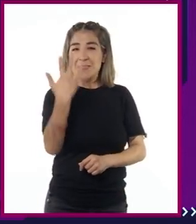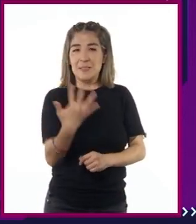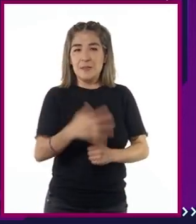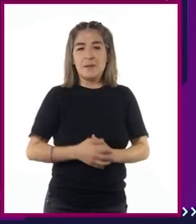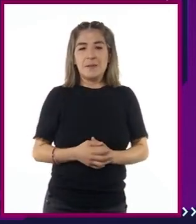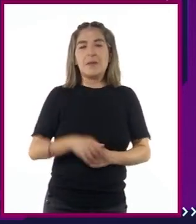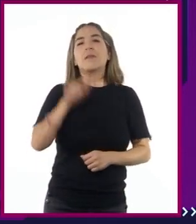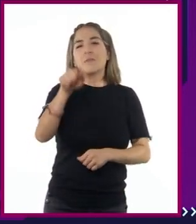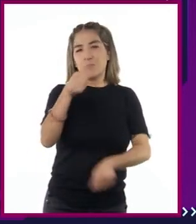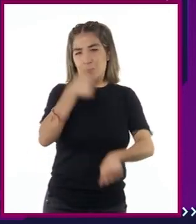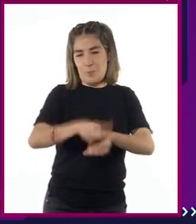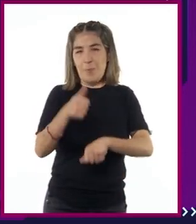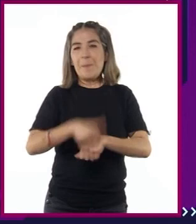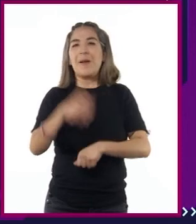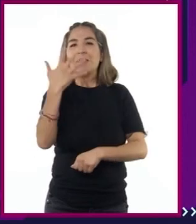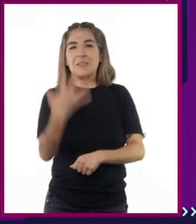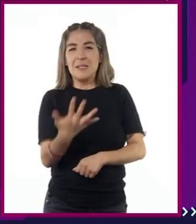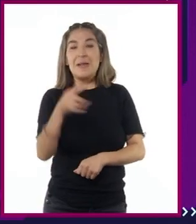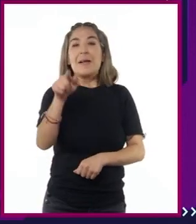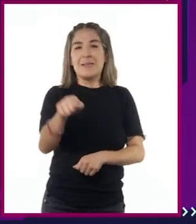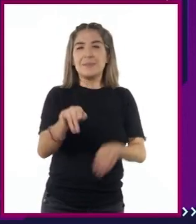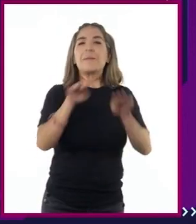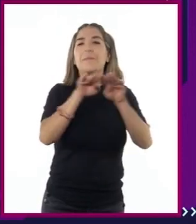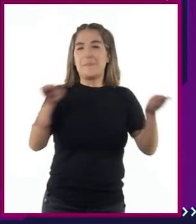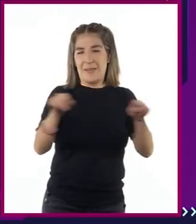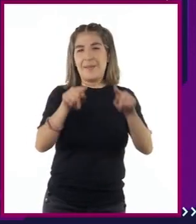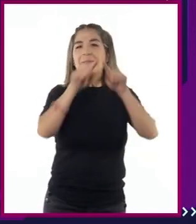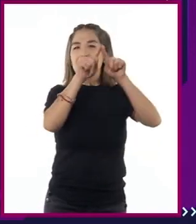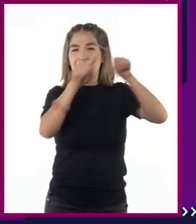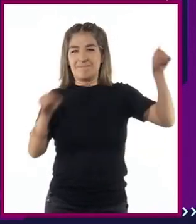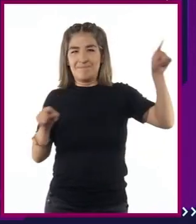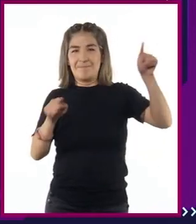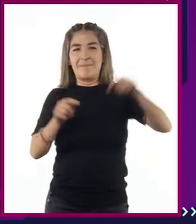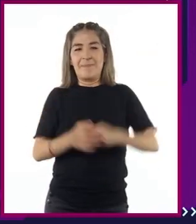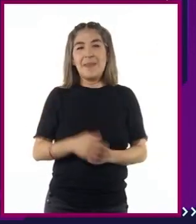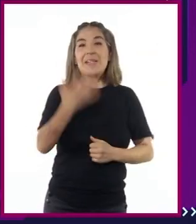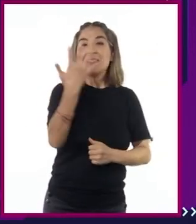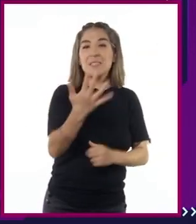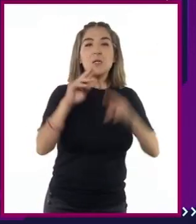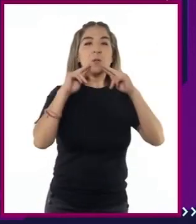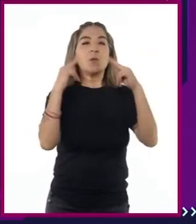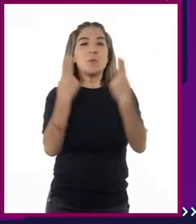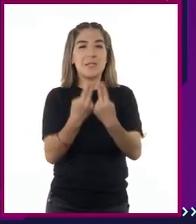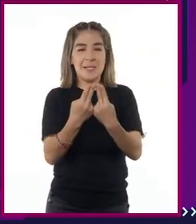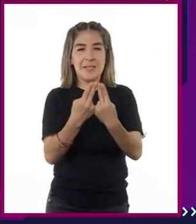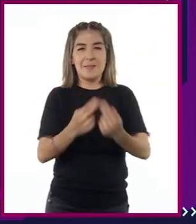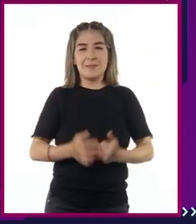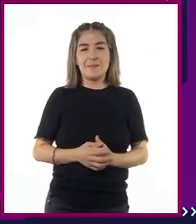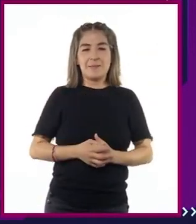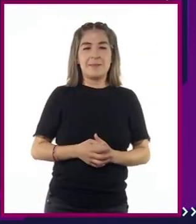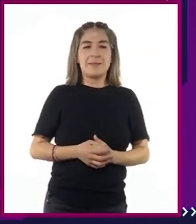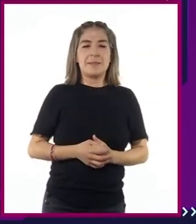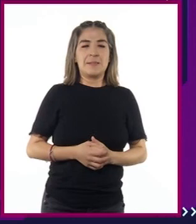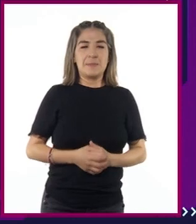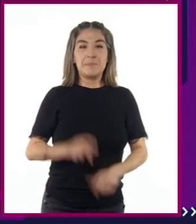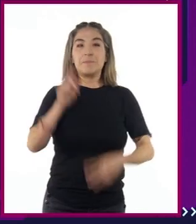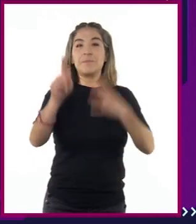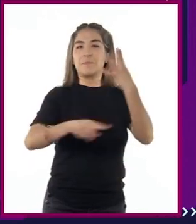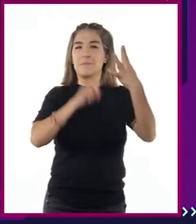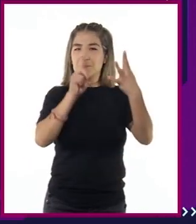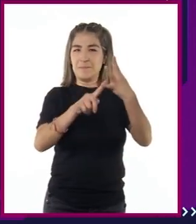Es el número 5 y eso es lo que mide la hipotenusa, 5 unidades. Reto